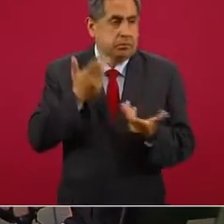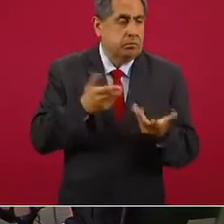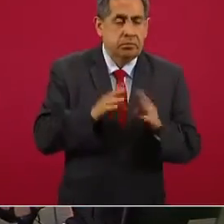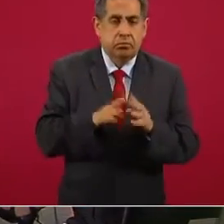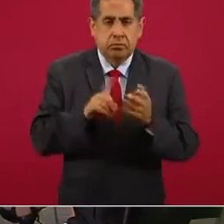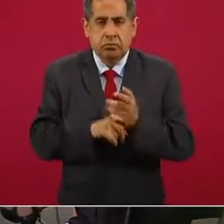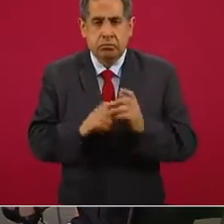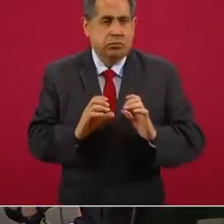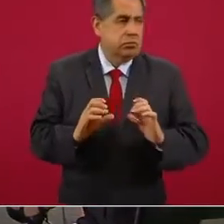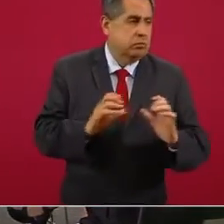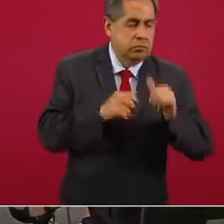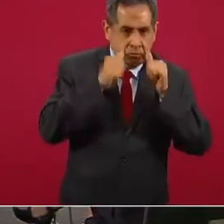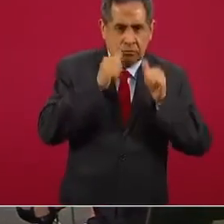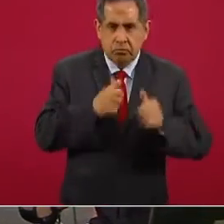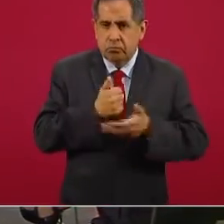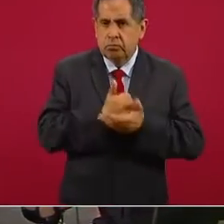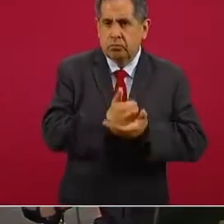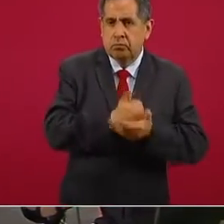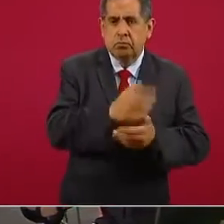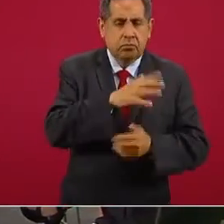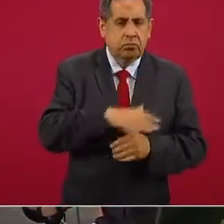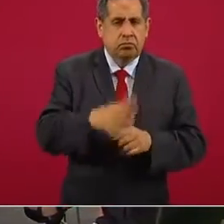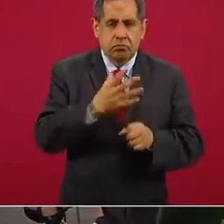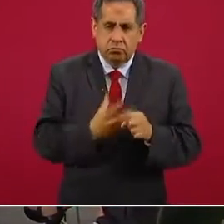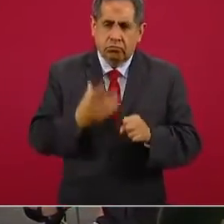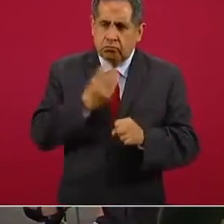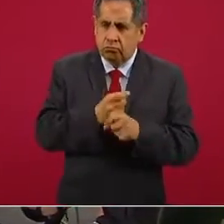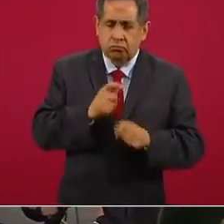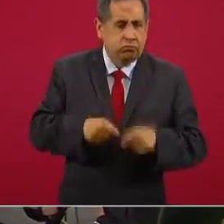y estar pendientes, reforzar